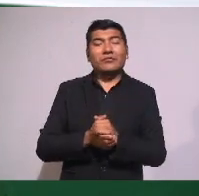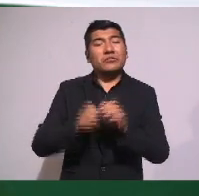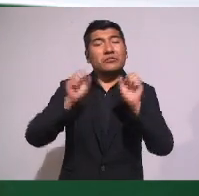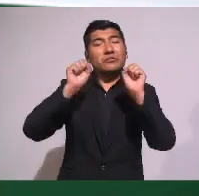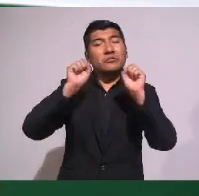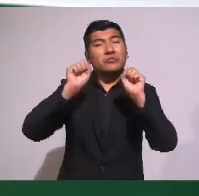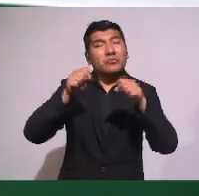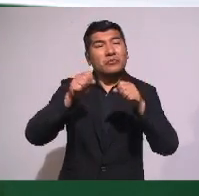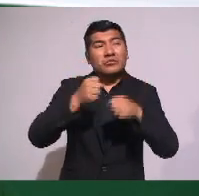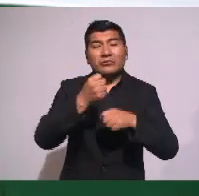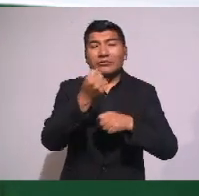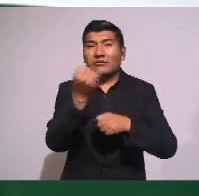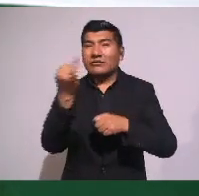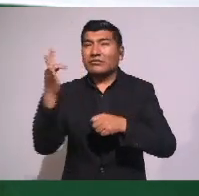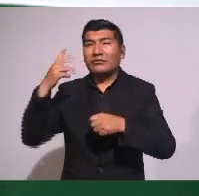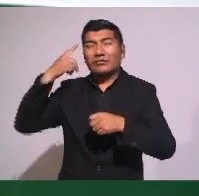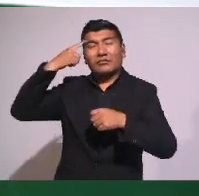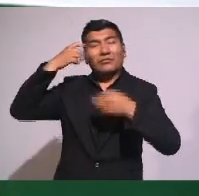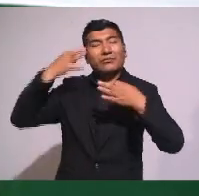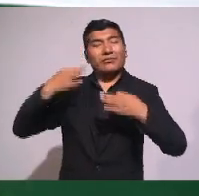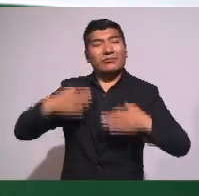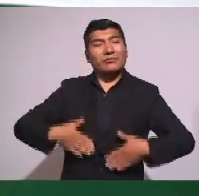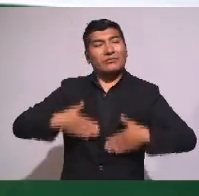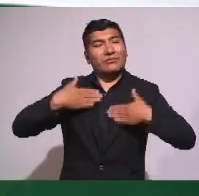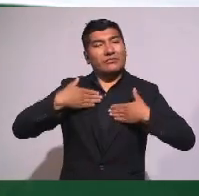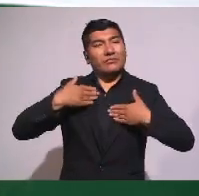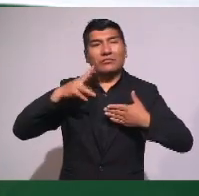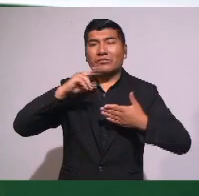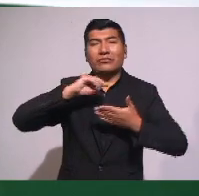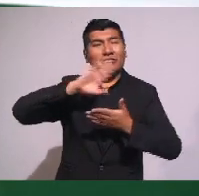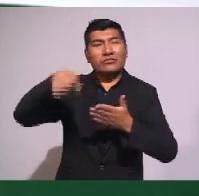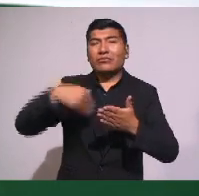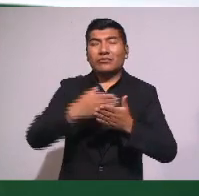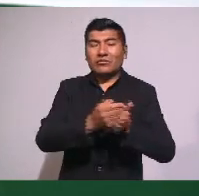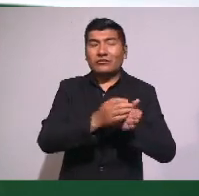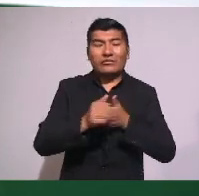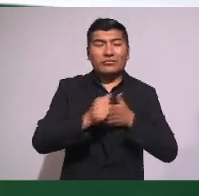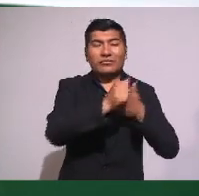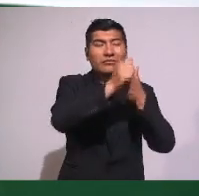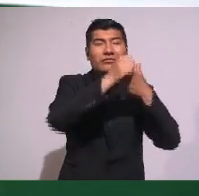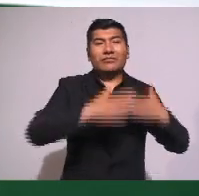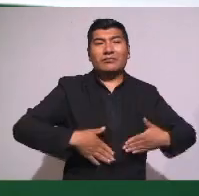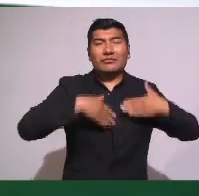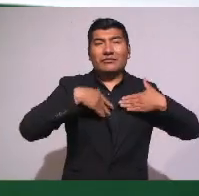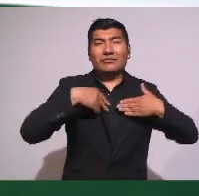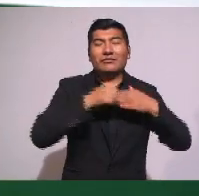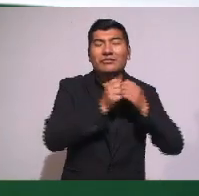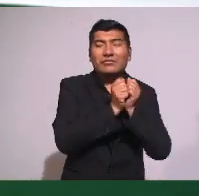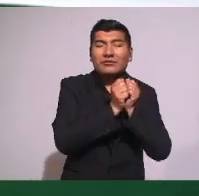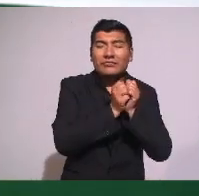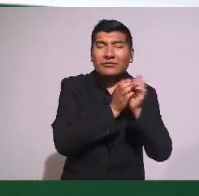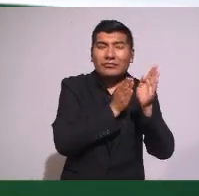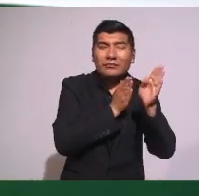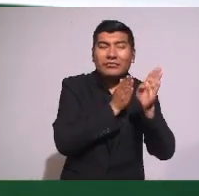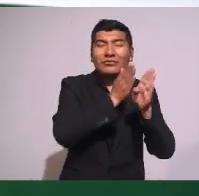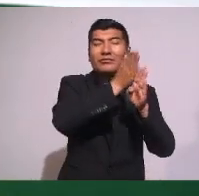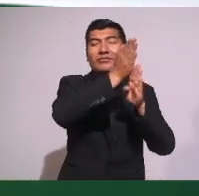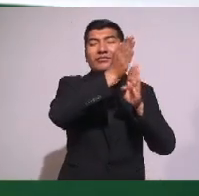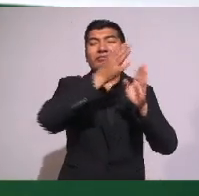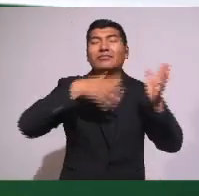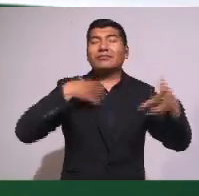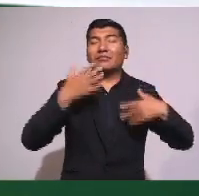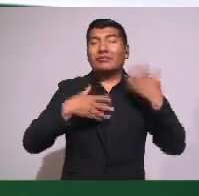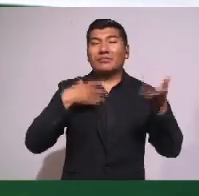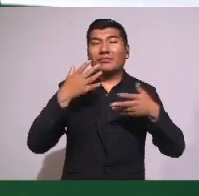Podemos tomar cualquier decisión en la vida, pero no todas conducen a una vida plena, a una vida